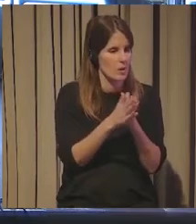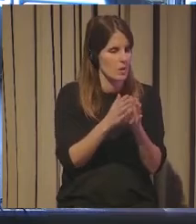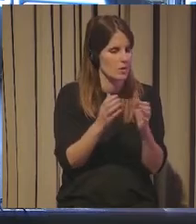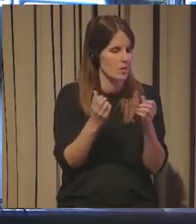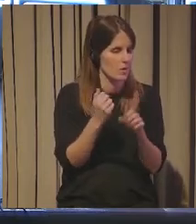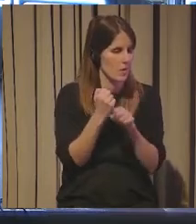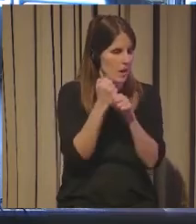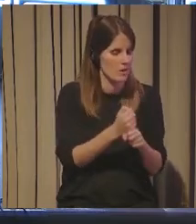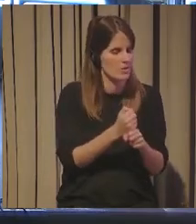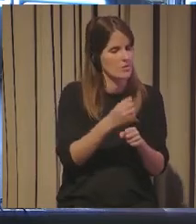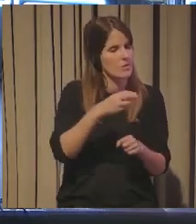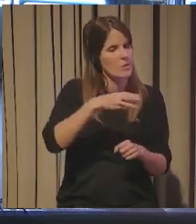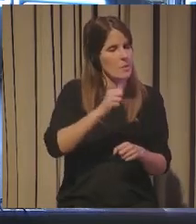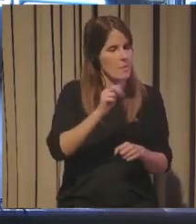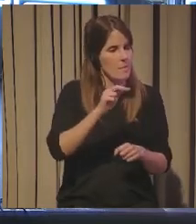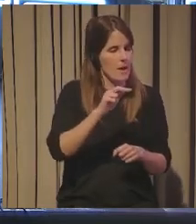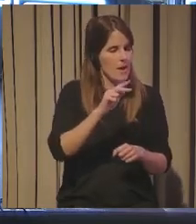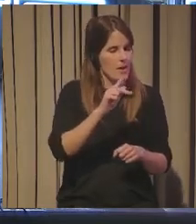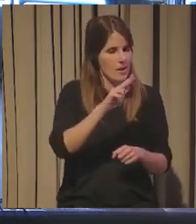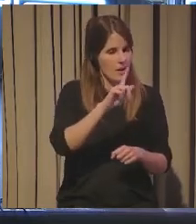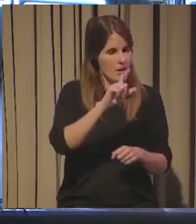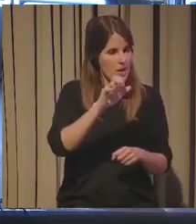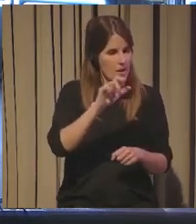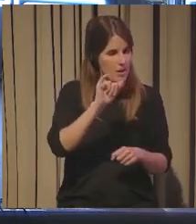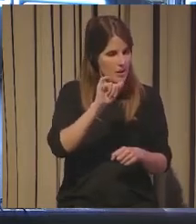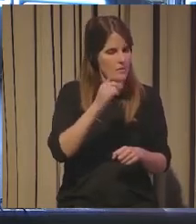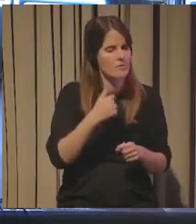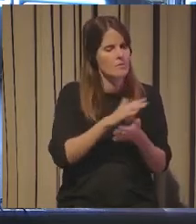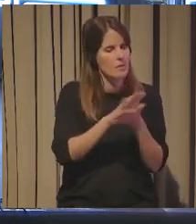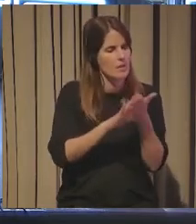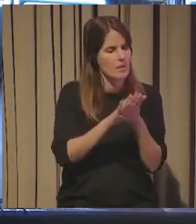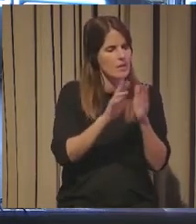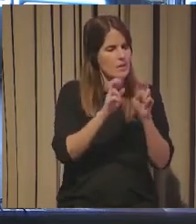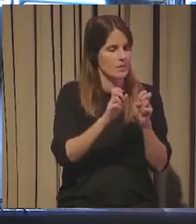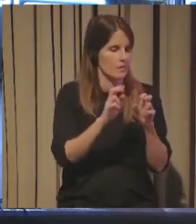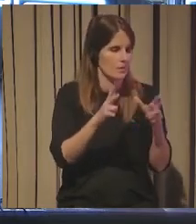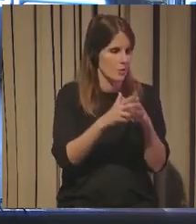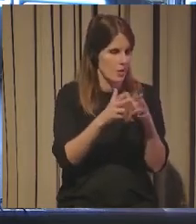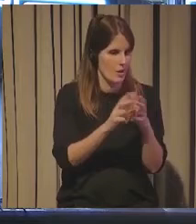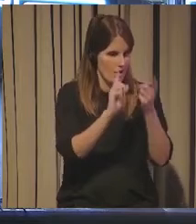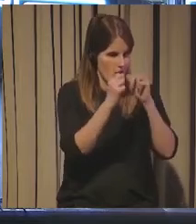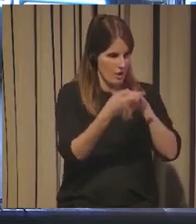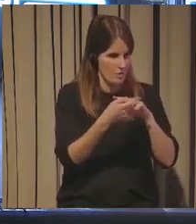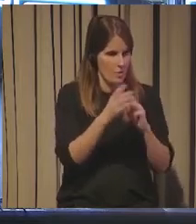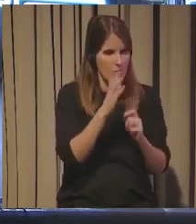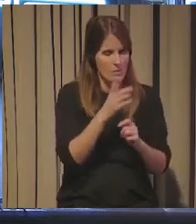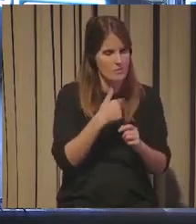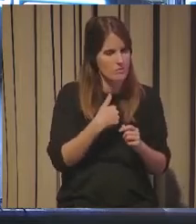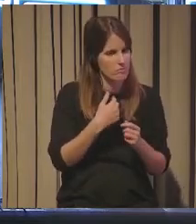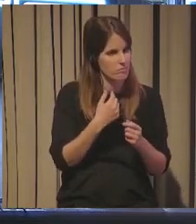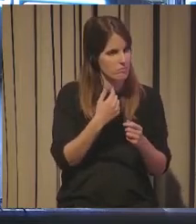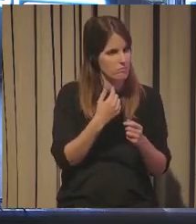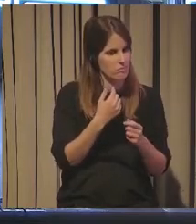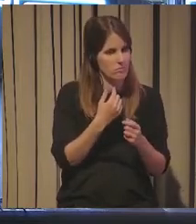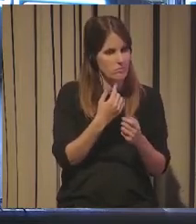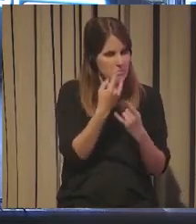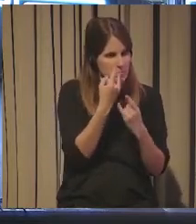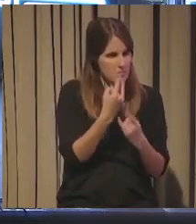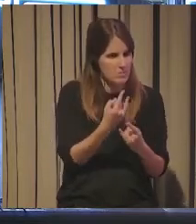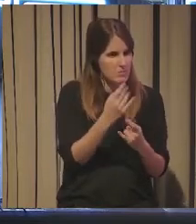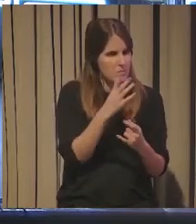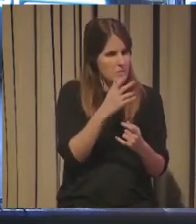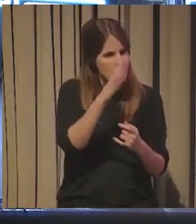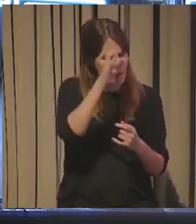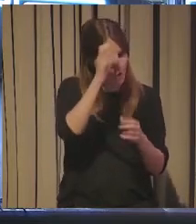Oliver Markley, y ellos hablaban de cambio social. Por eso empecé, porque la sociología tenía que ver con el cambio social.